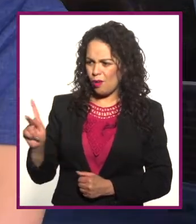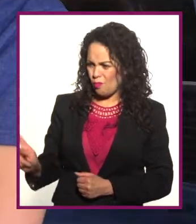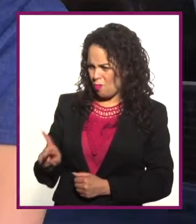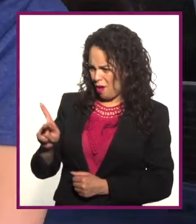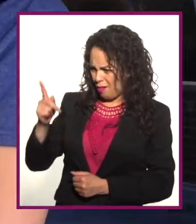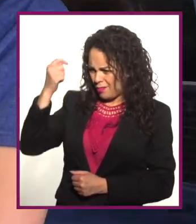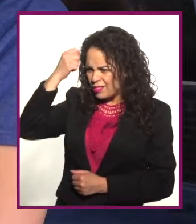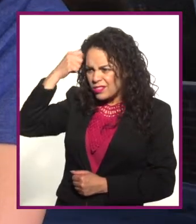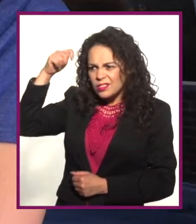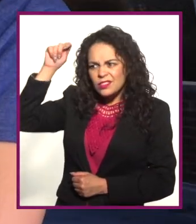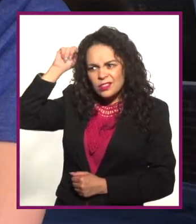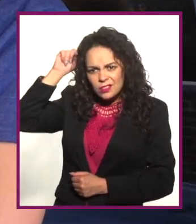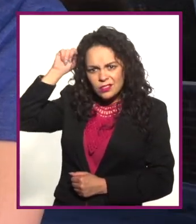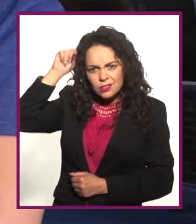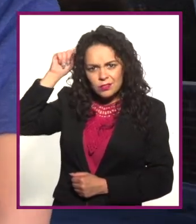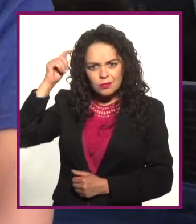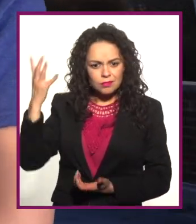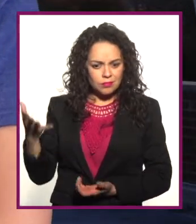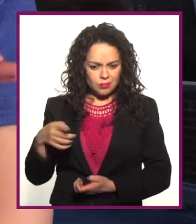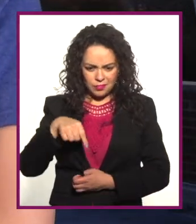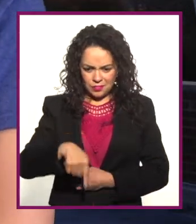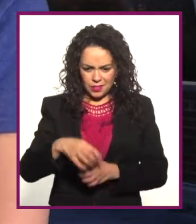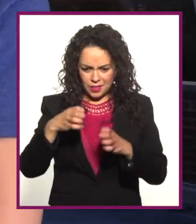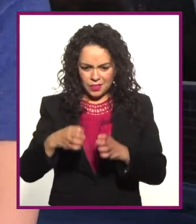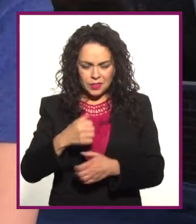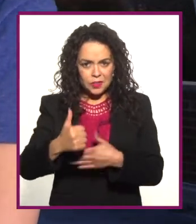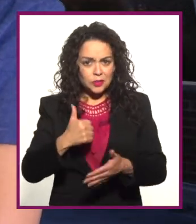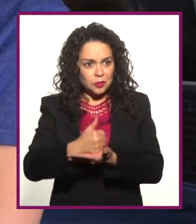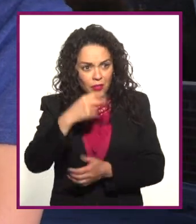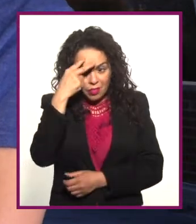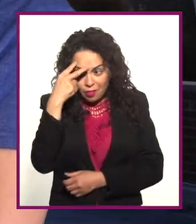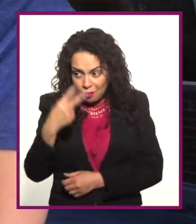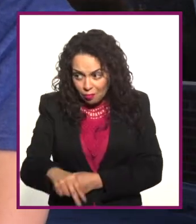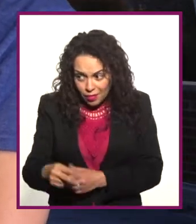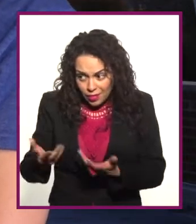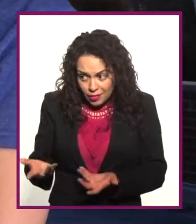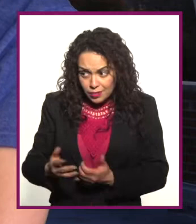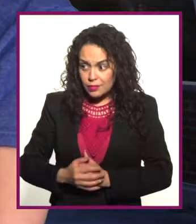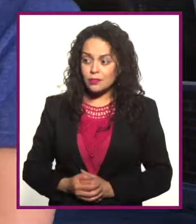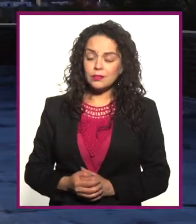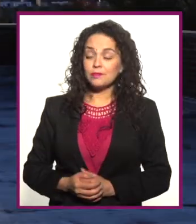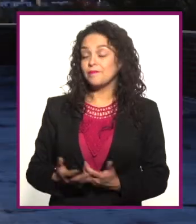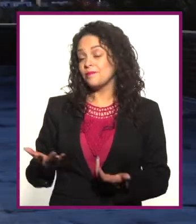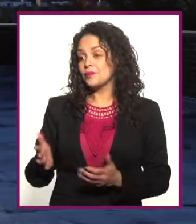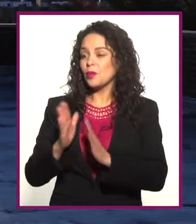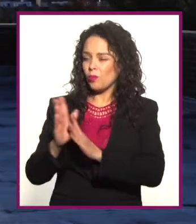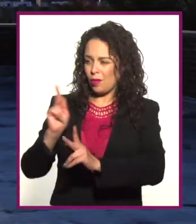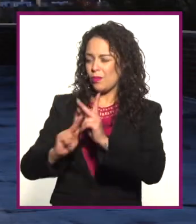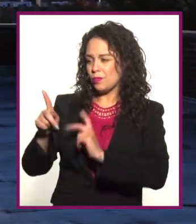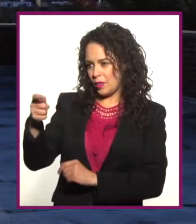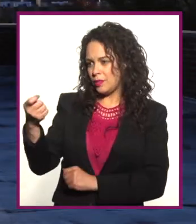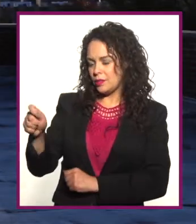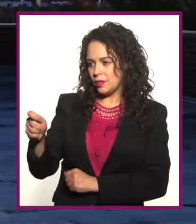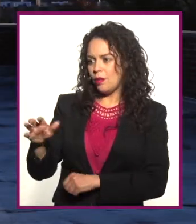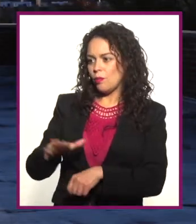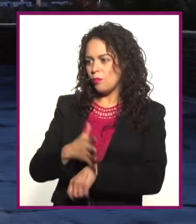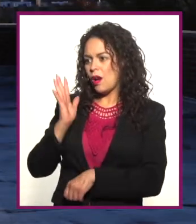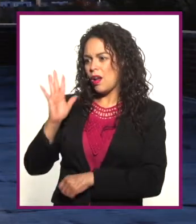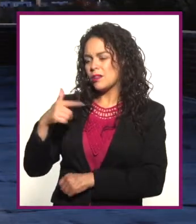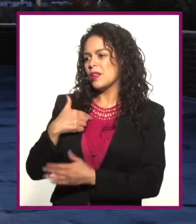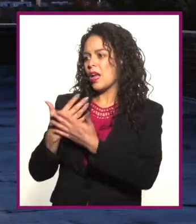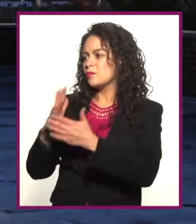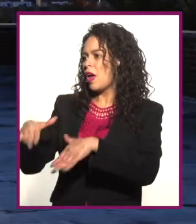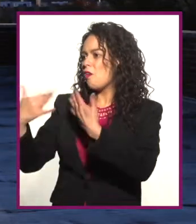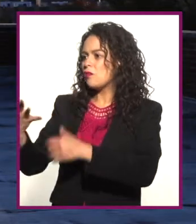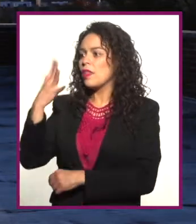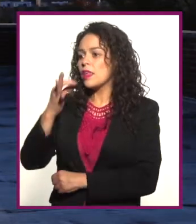¿Pueblo de Texcoco? Pero si estamos en la Ciudad de México, Hugo. Ay, ¿podrías prestarme tus llaves? Llevamos como